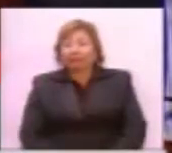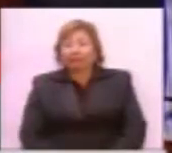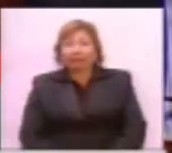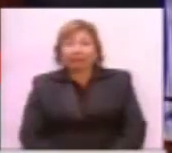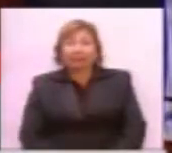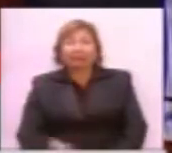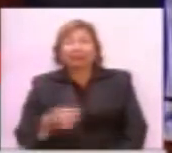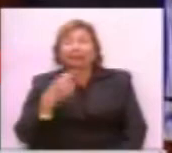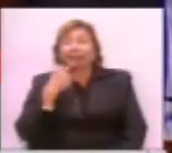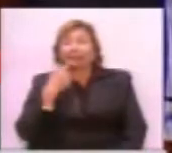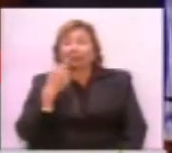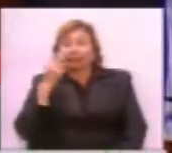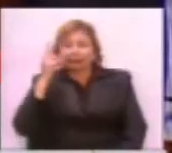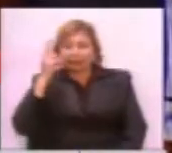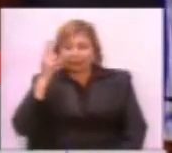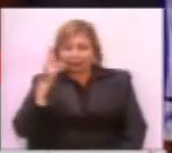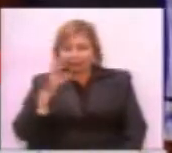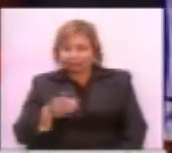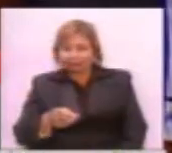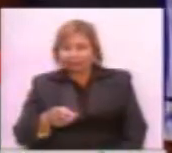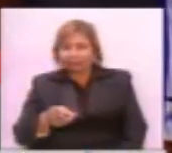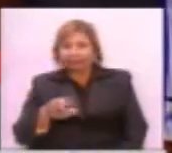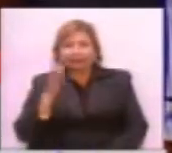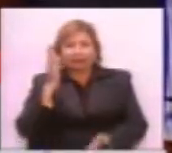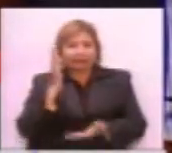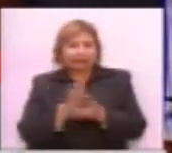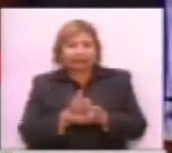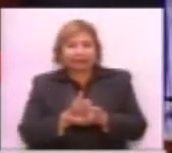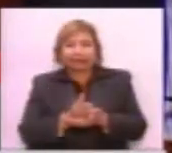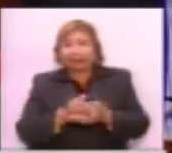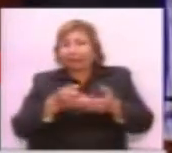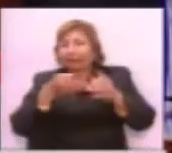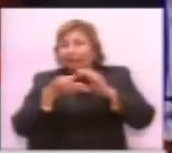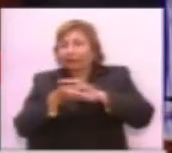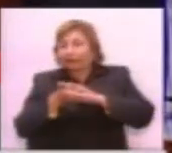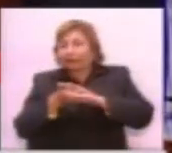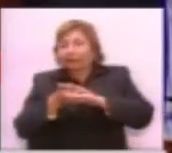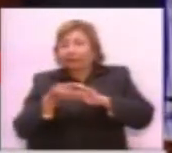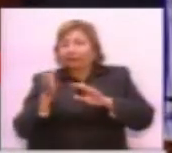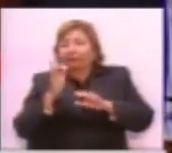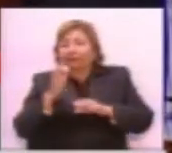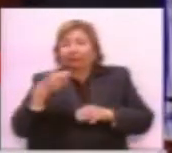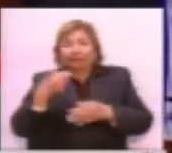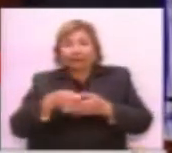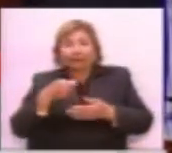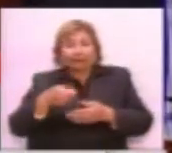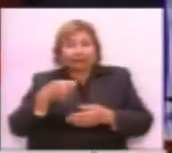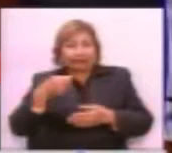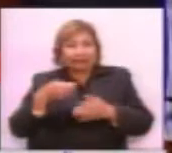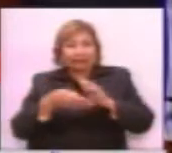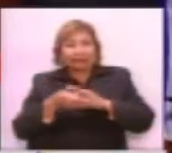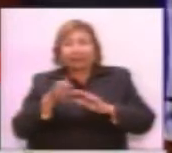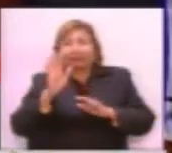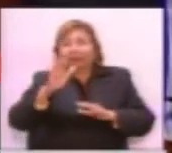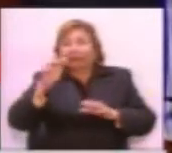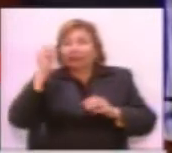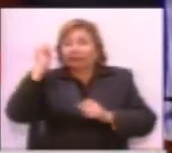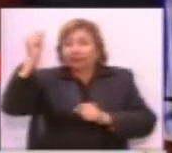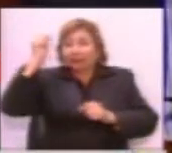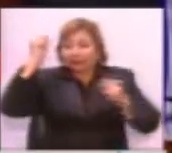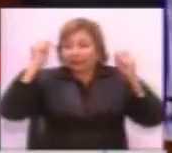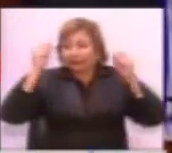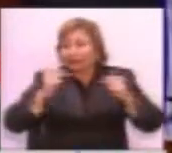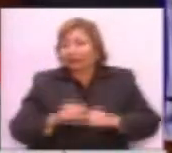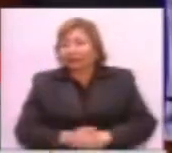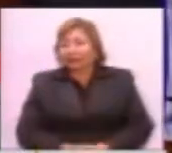bien se dijo, se prohíbe a los condenados por corrupción financiar partidos políticos en sus campañas.